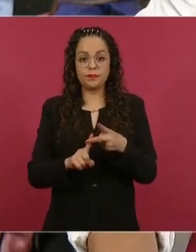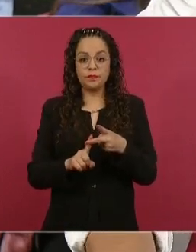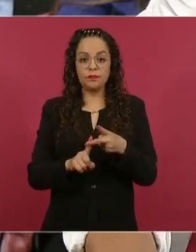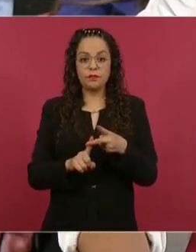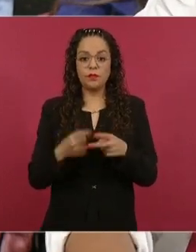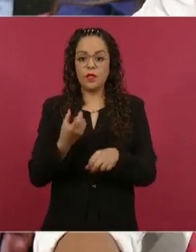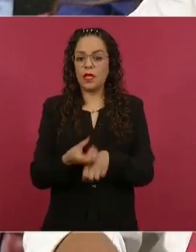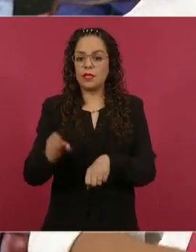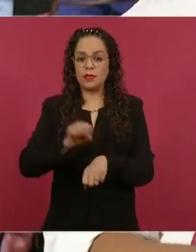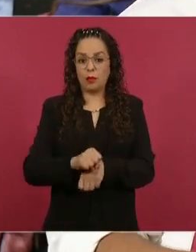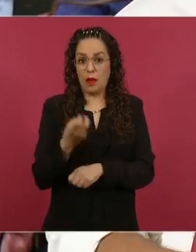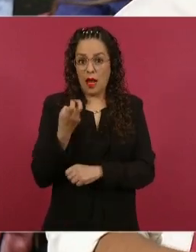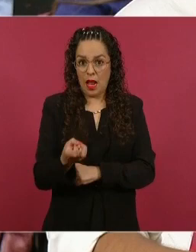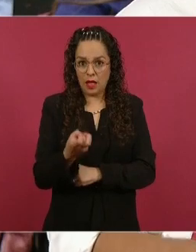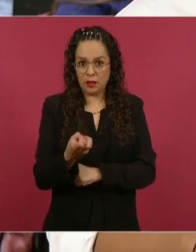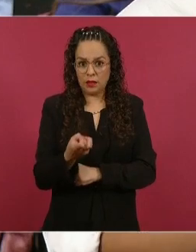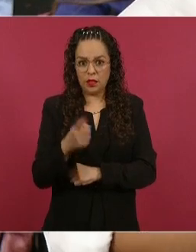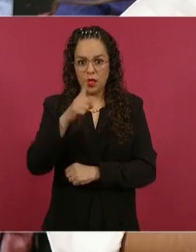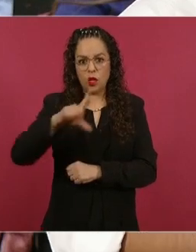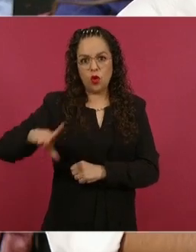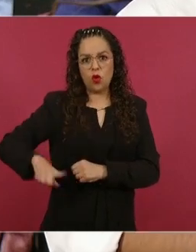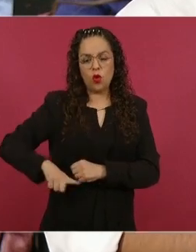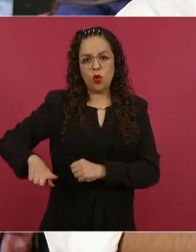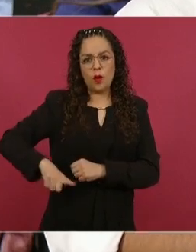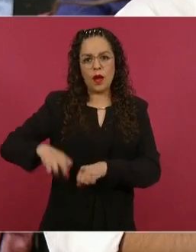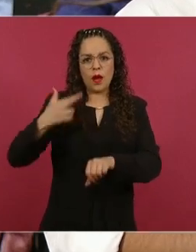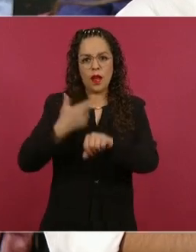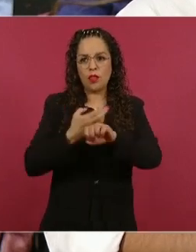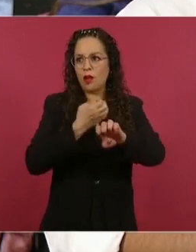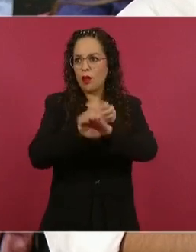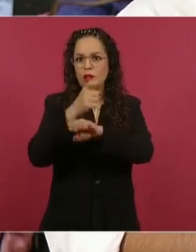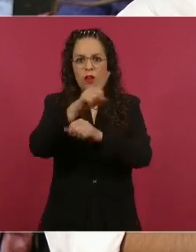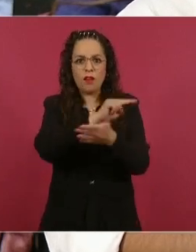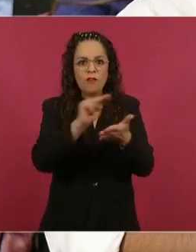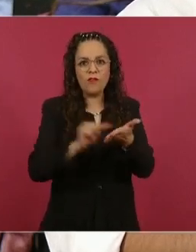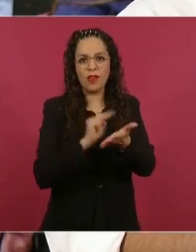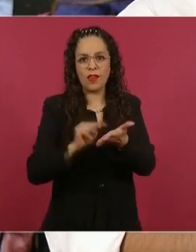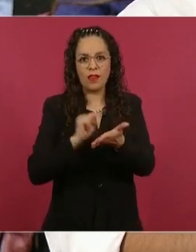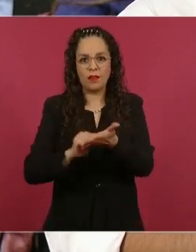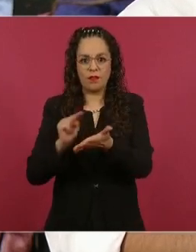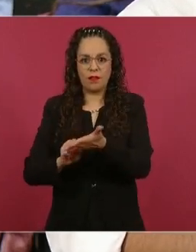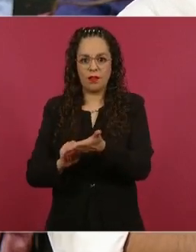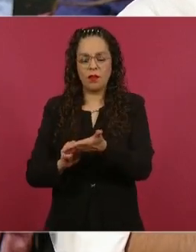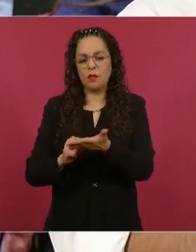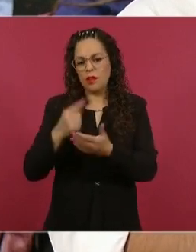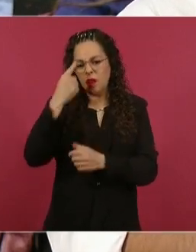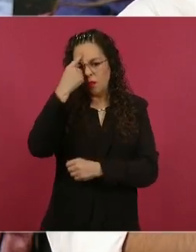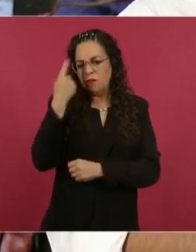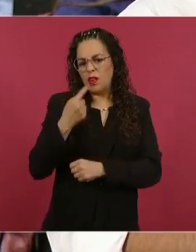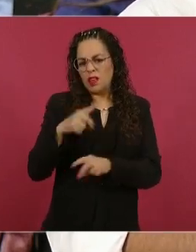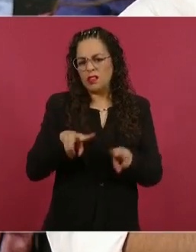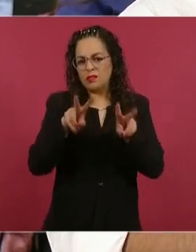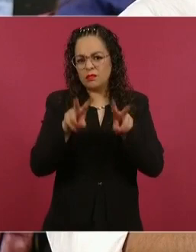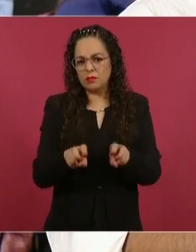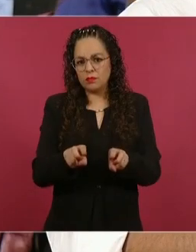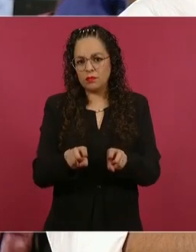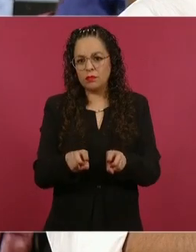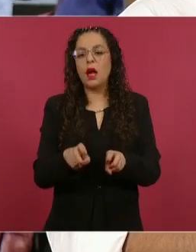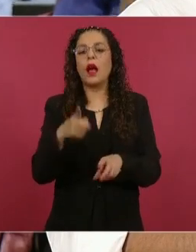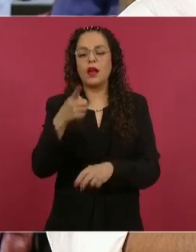mal recuerdo, se llevó a cabo la firma con los gobernadores de los estados para la federalización del sistema de